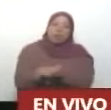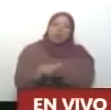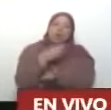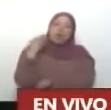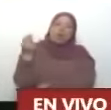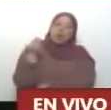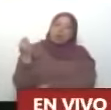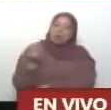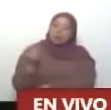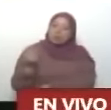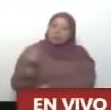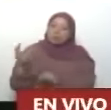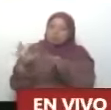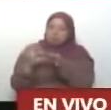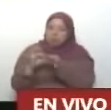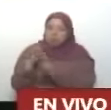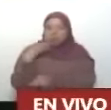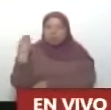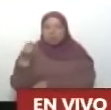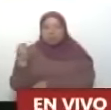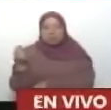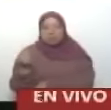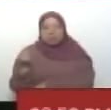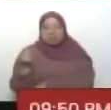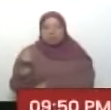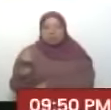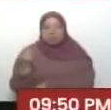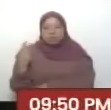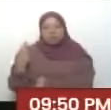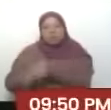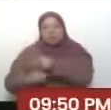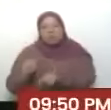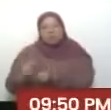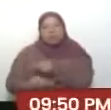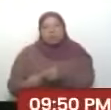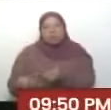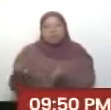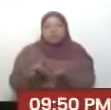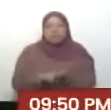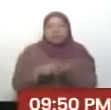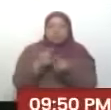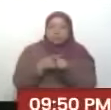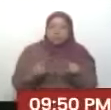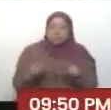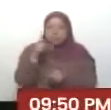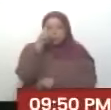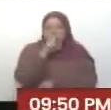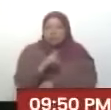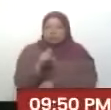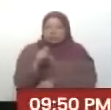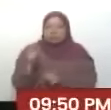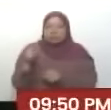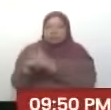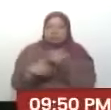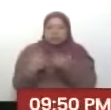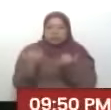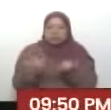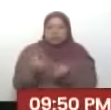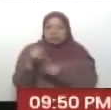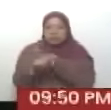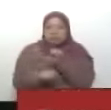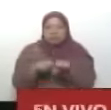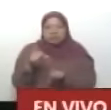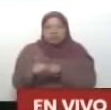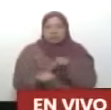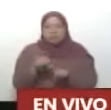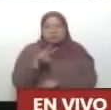generaciones, uniendo generaciones, para que la revolución sea irreversible por los años y las décadas de este siglo